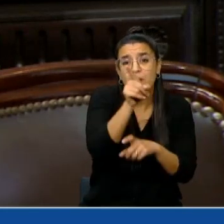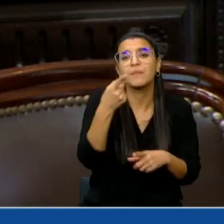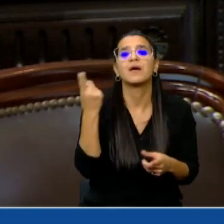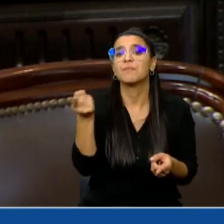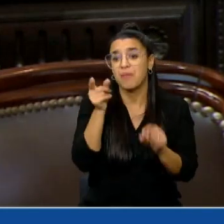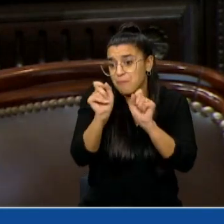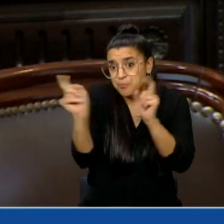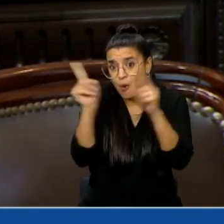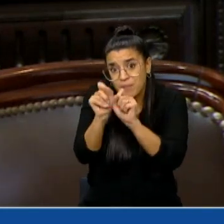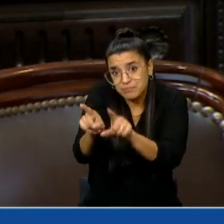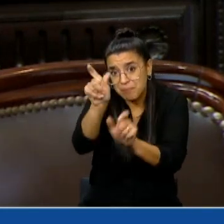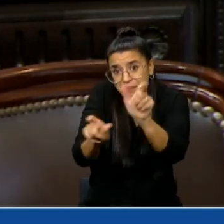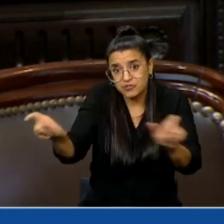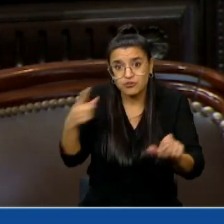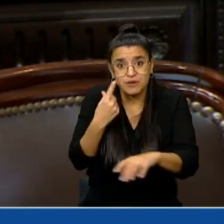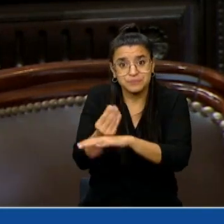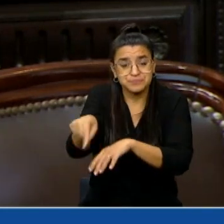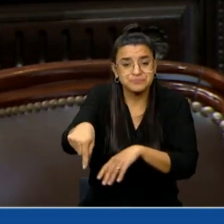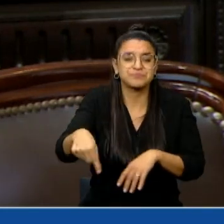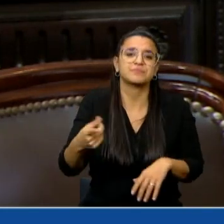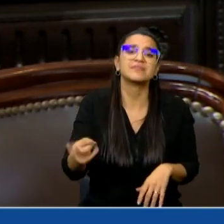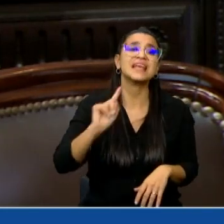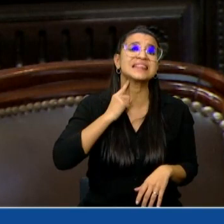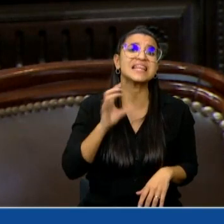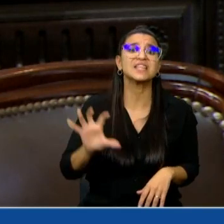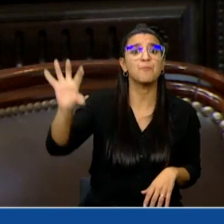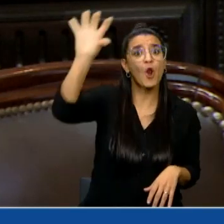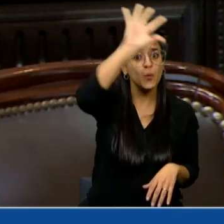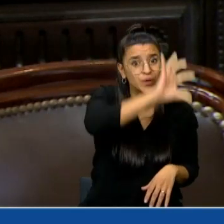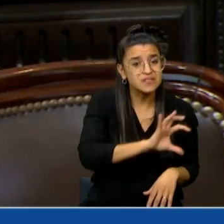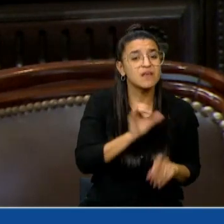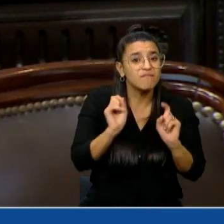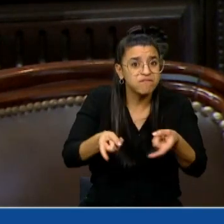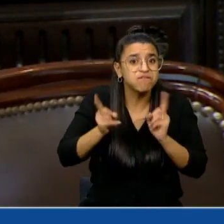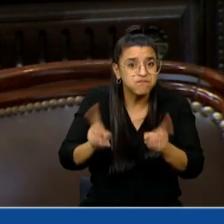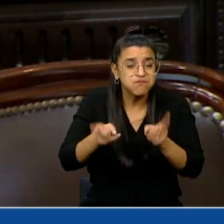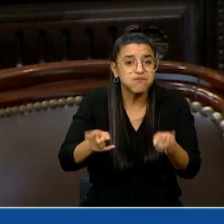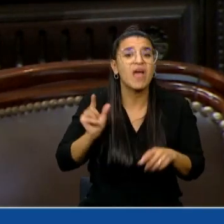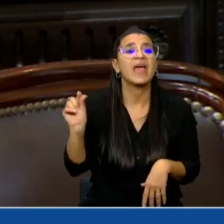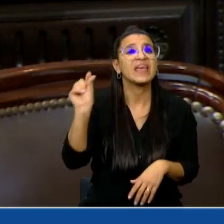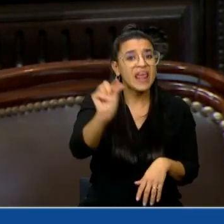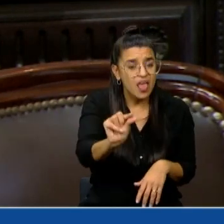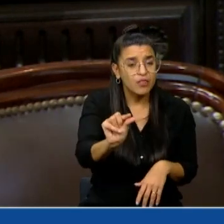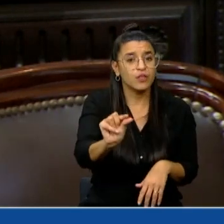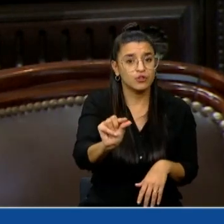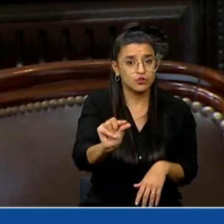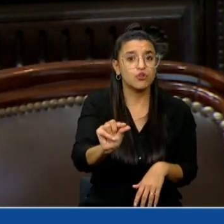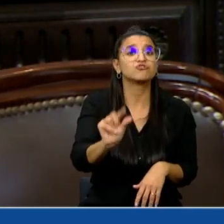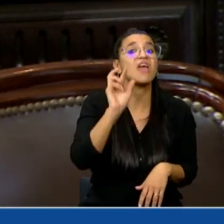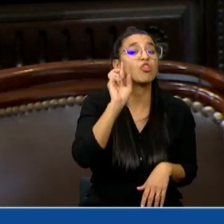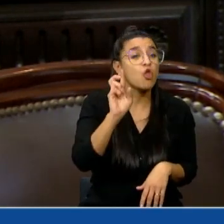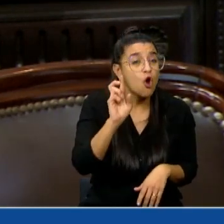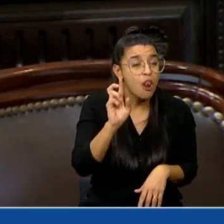los ciudadanos. En 13 provincias están vigentes créditos en